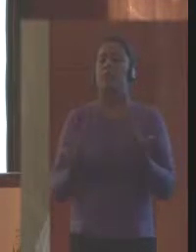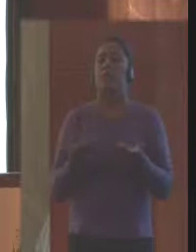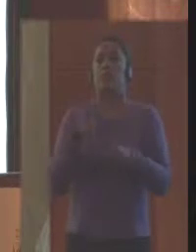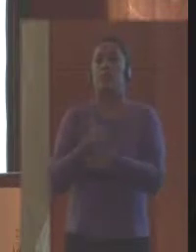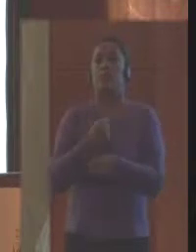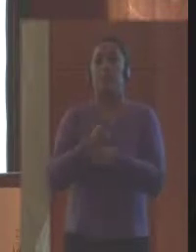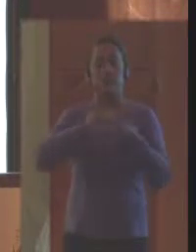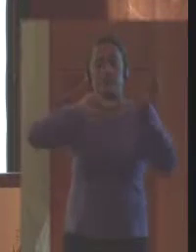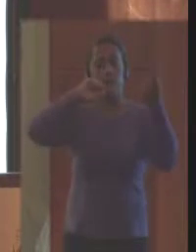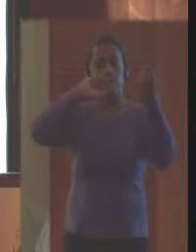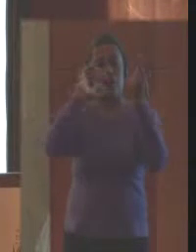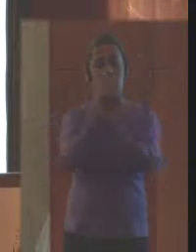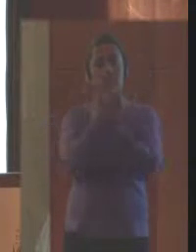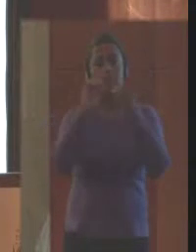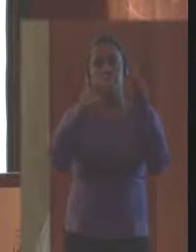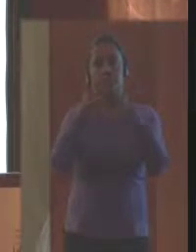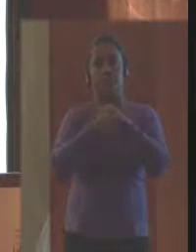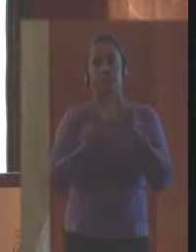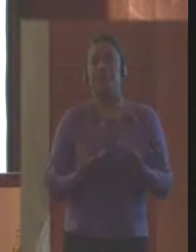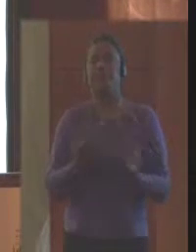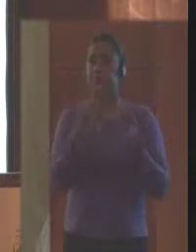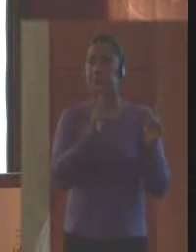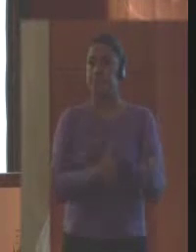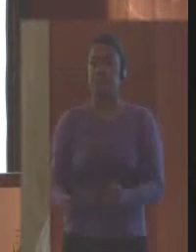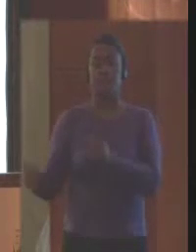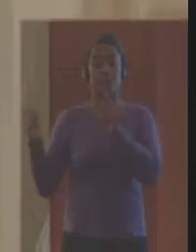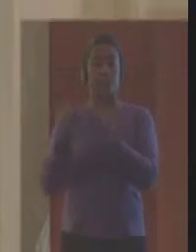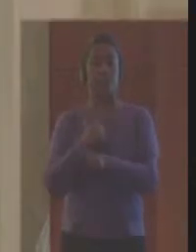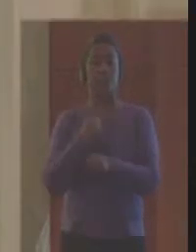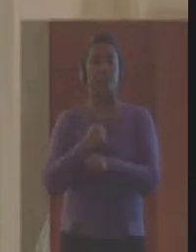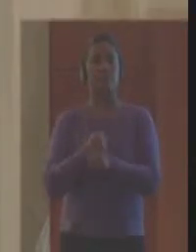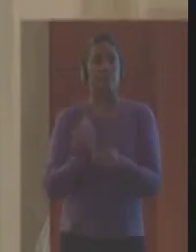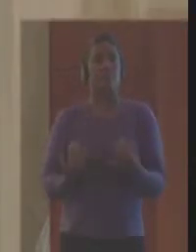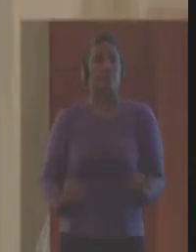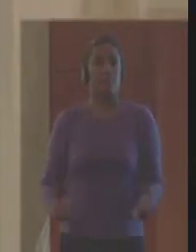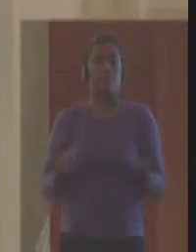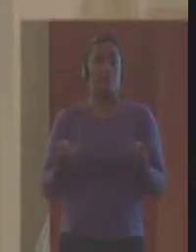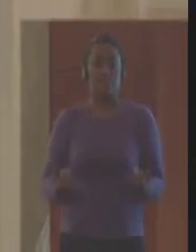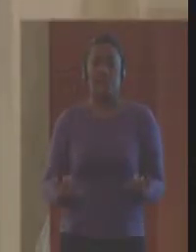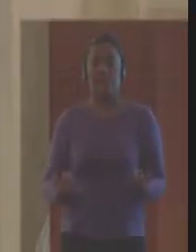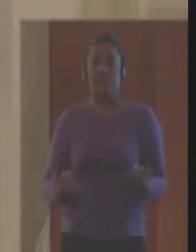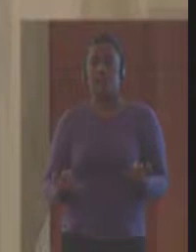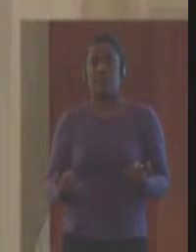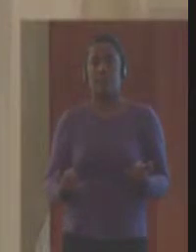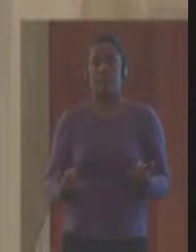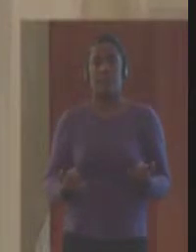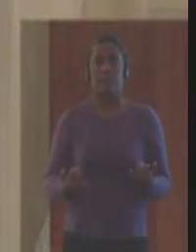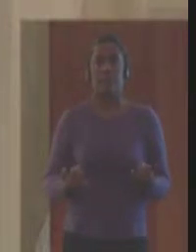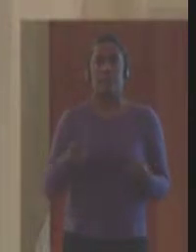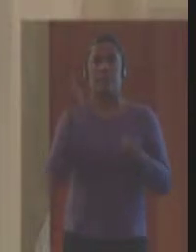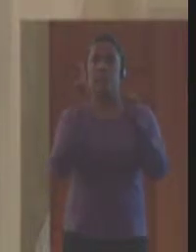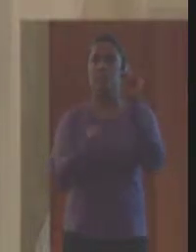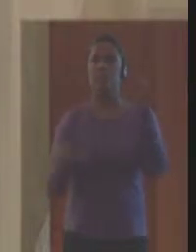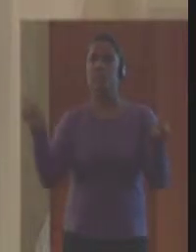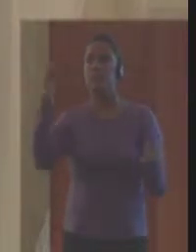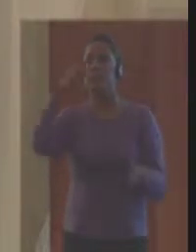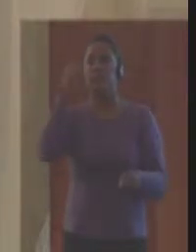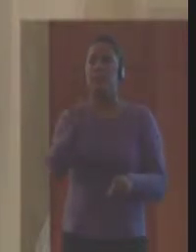cambio climático. El plan de ordenamiento territorial, como voy a mostrarles ahora, casi en